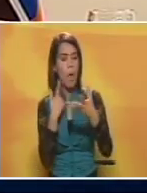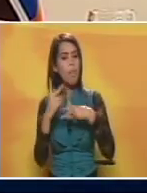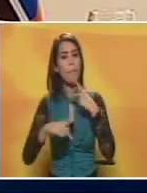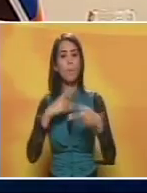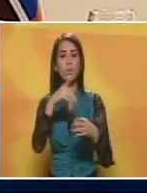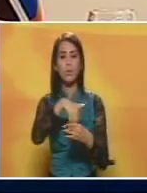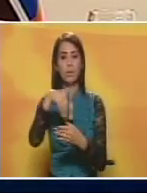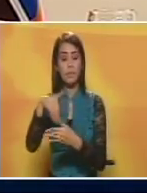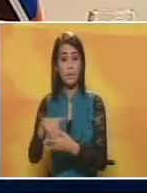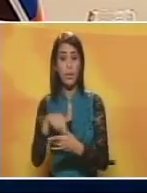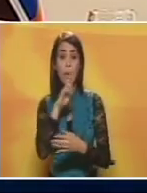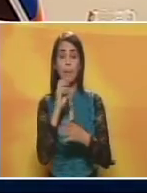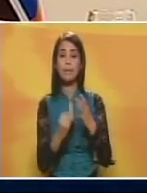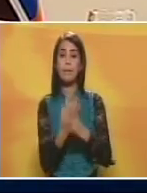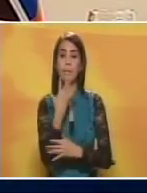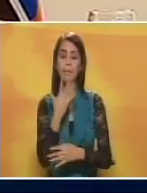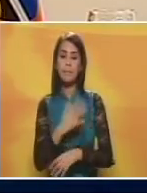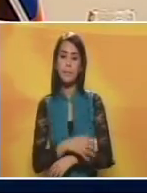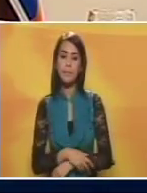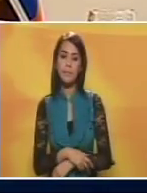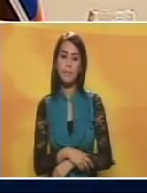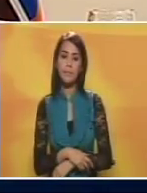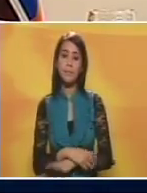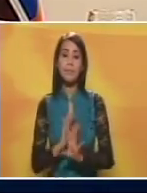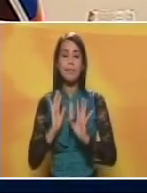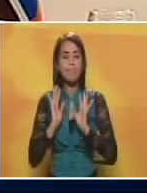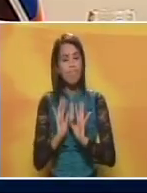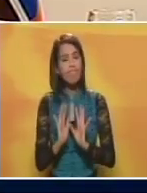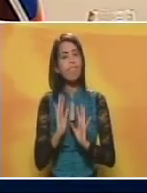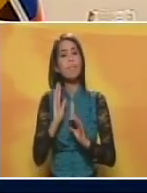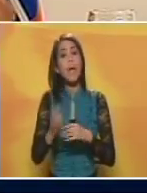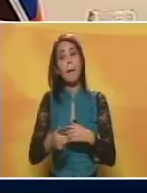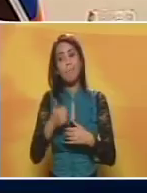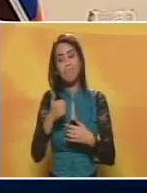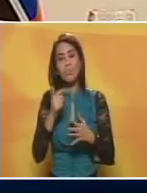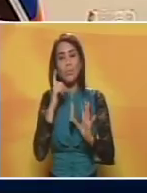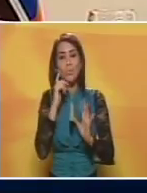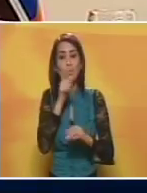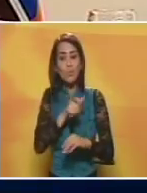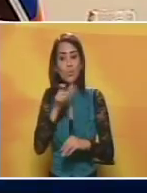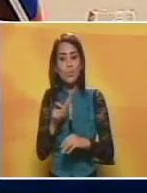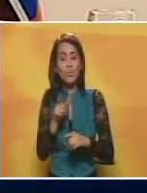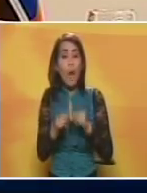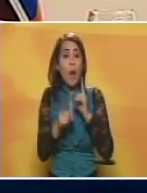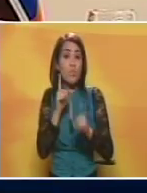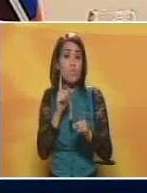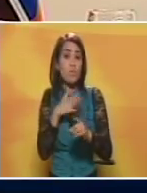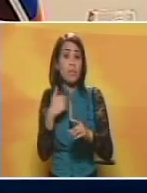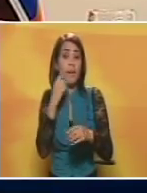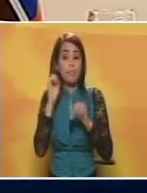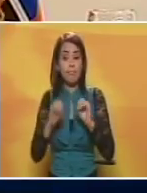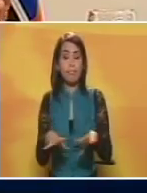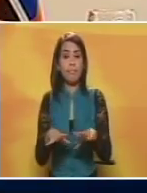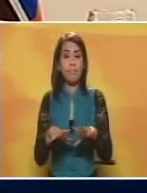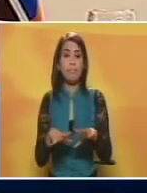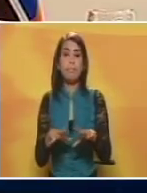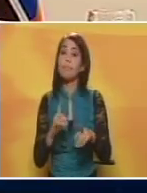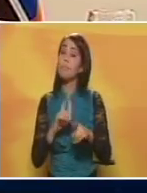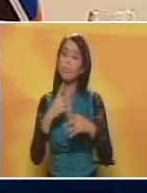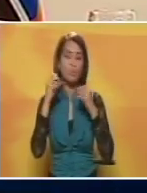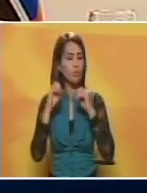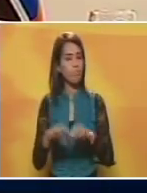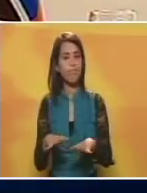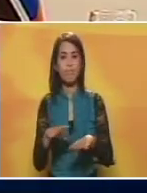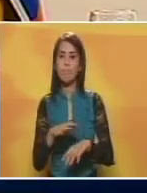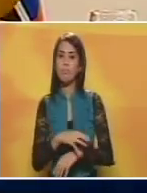proceso electoral del 20 de mayo, que a pesar de que muchos quisieran que se suspendieran, no se va a